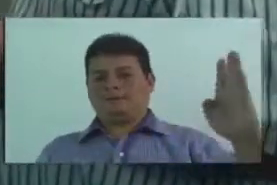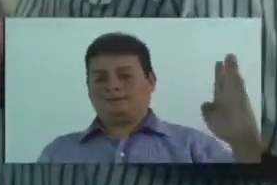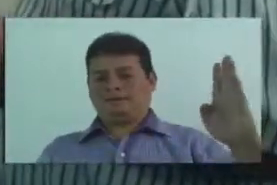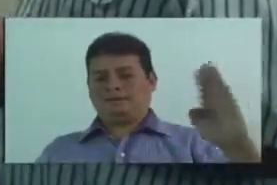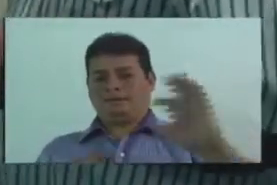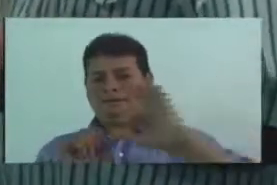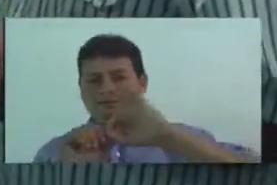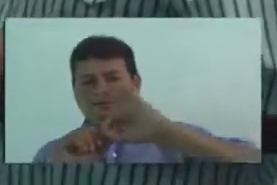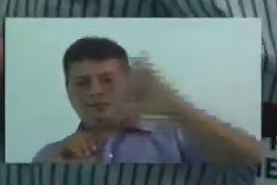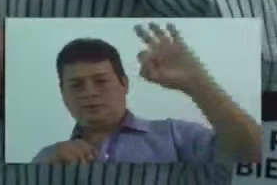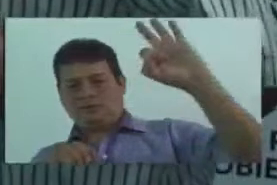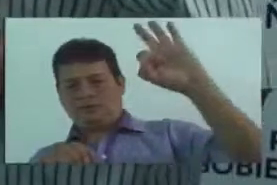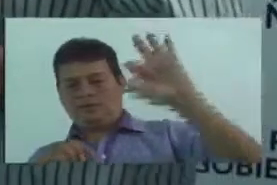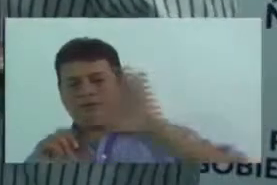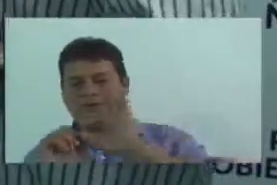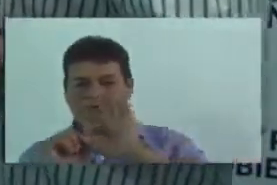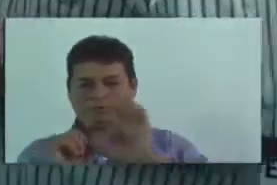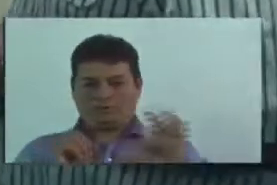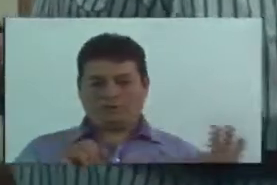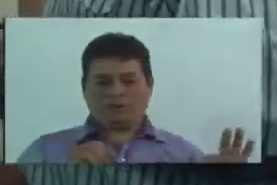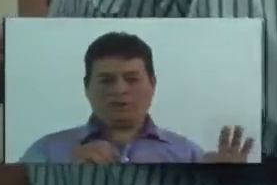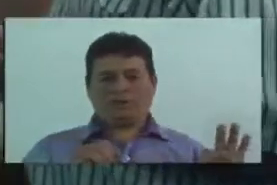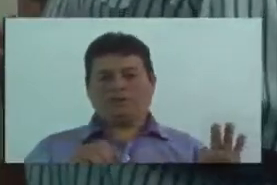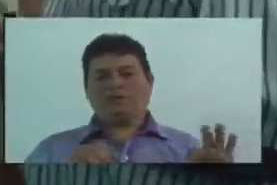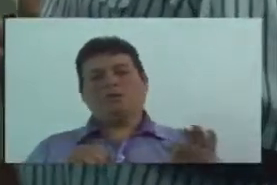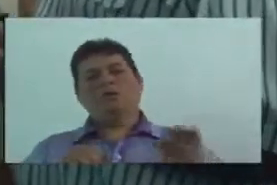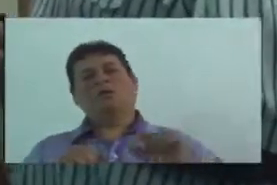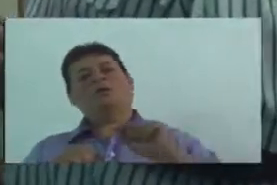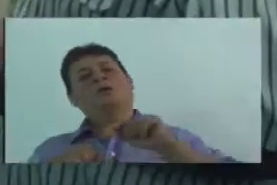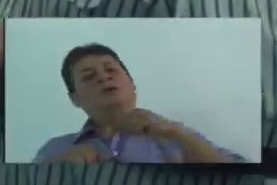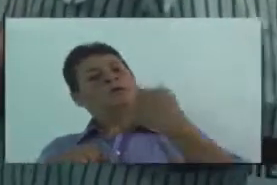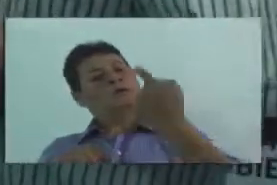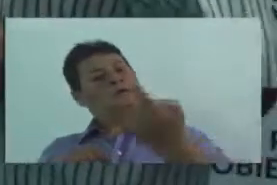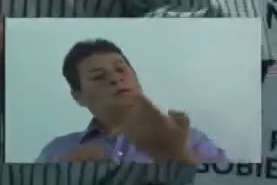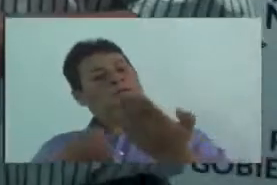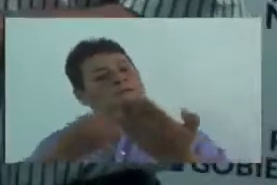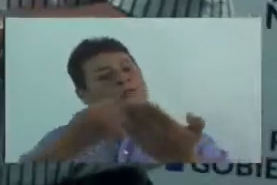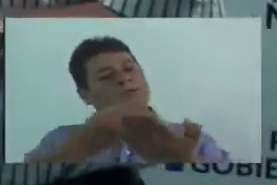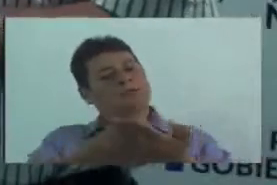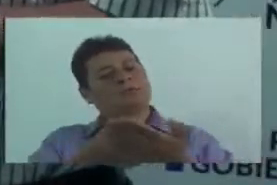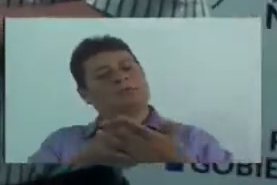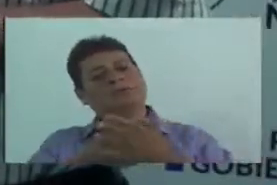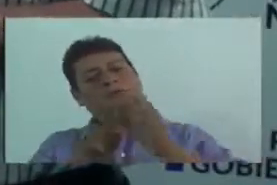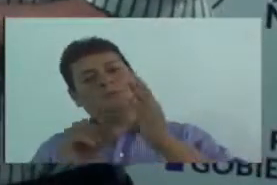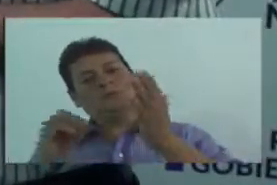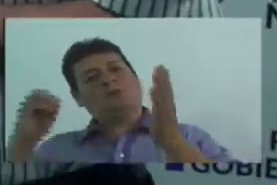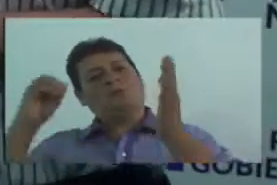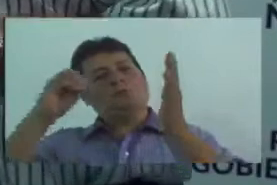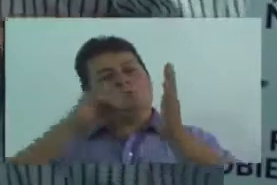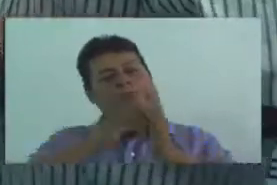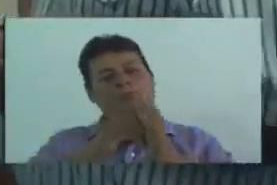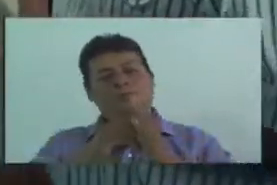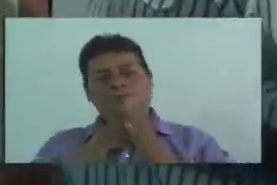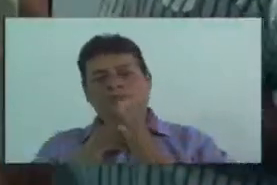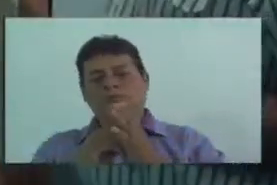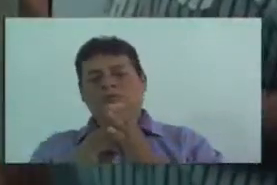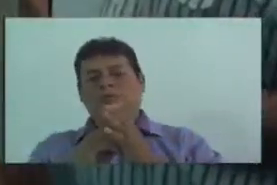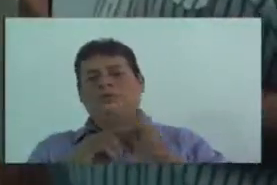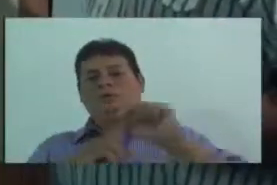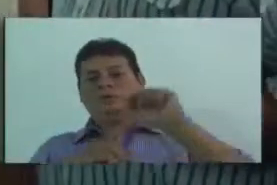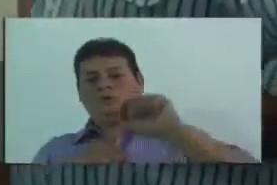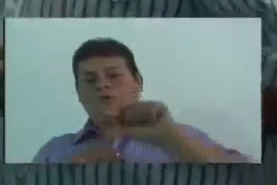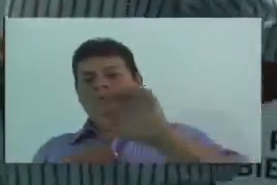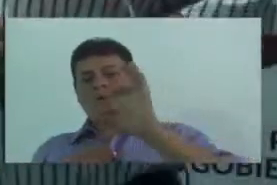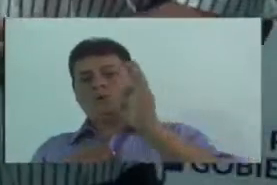el ángulo B o A, o simplemente indicando el punto, la letra del vértice, es decir,